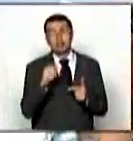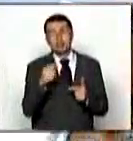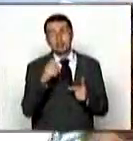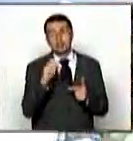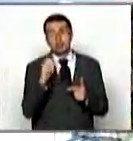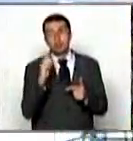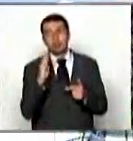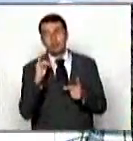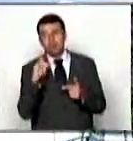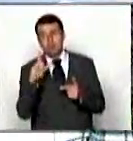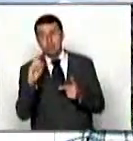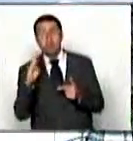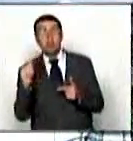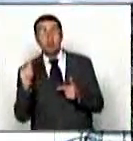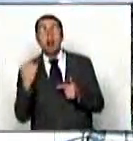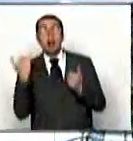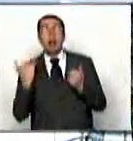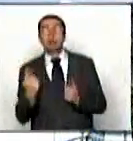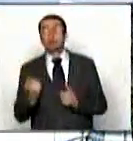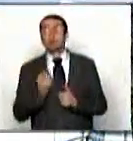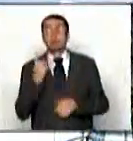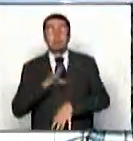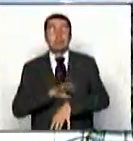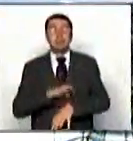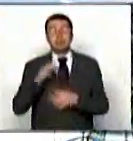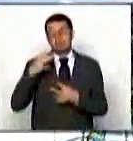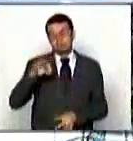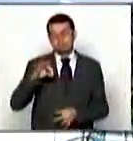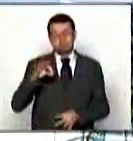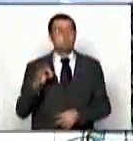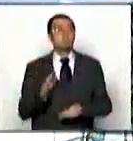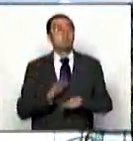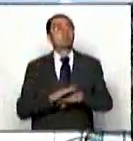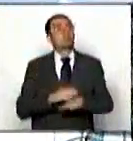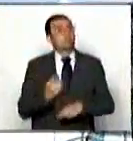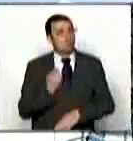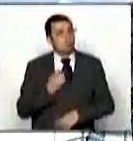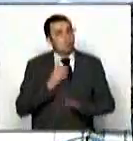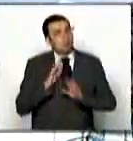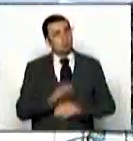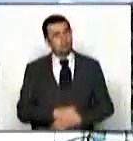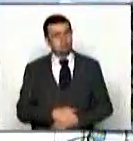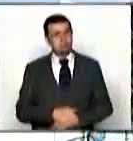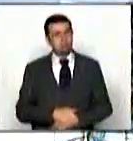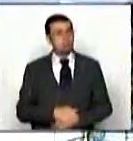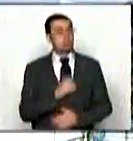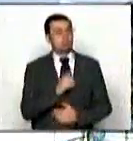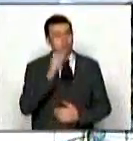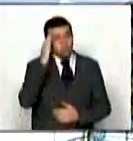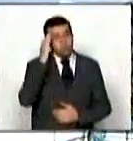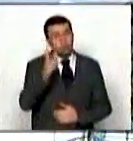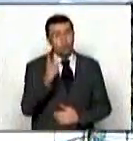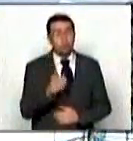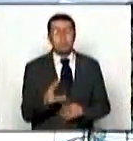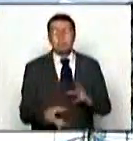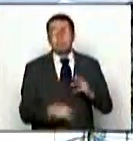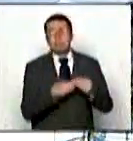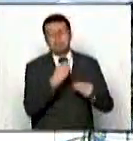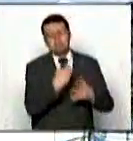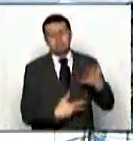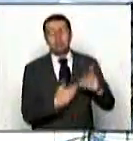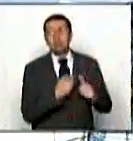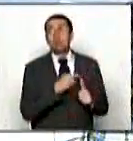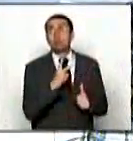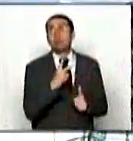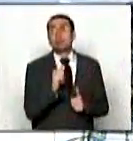bajo fórmula médica, hay que sumarle a esto de noviembre en adelante muchísimos otros productos, por ejemplo, la